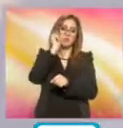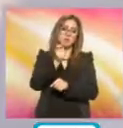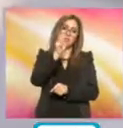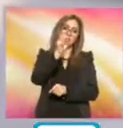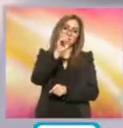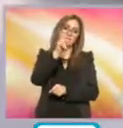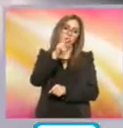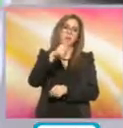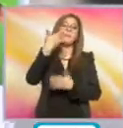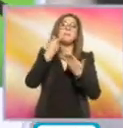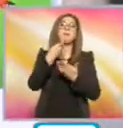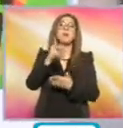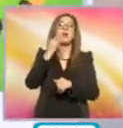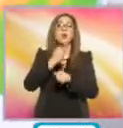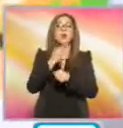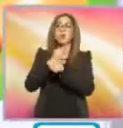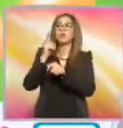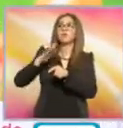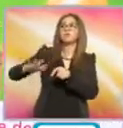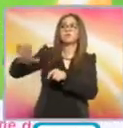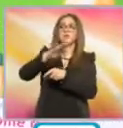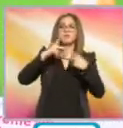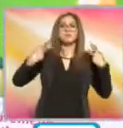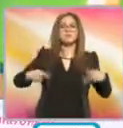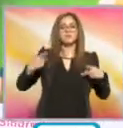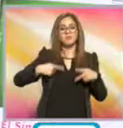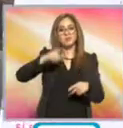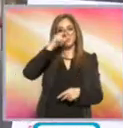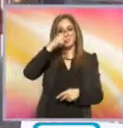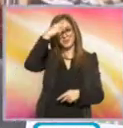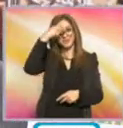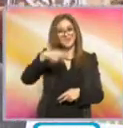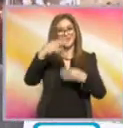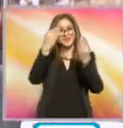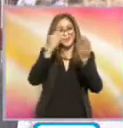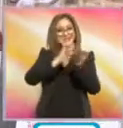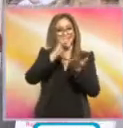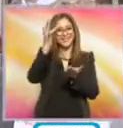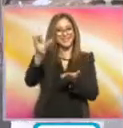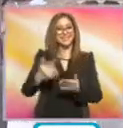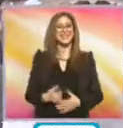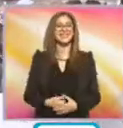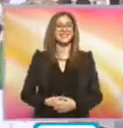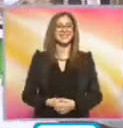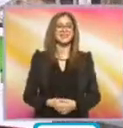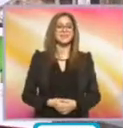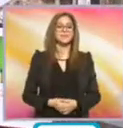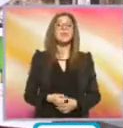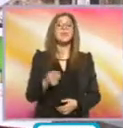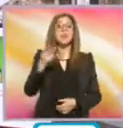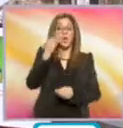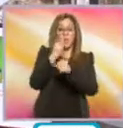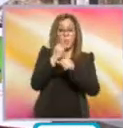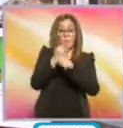desgraciadamente ahora está afectando a la gran parte de los mexicanos. Ahí está. Muchísimas gracias. Muchas gracias. Muchas gracias a Nosotros ustedes. hacemos una